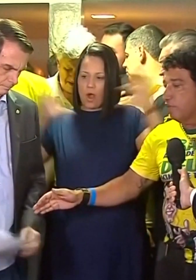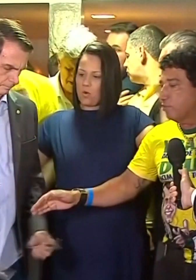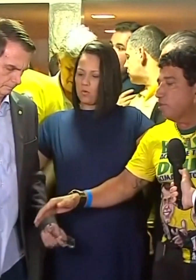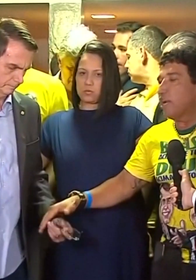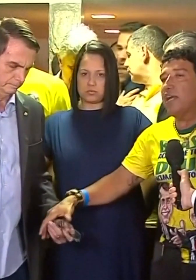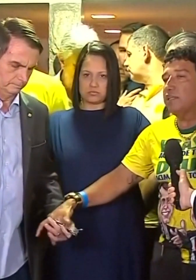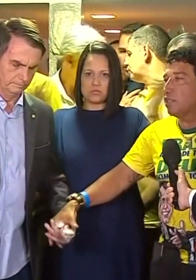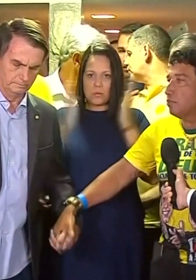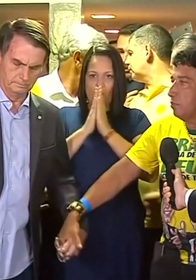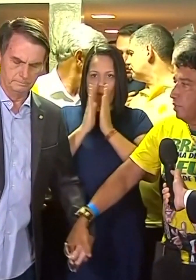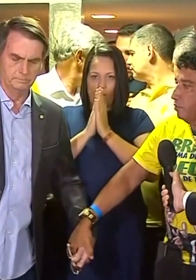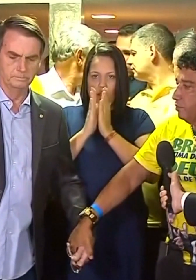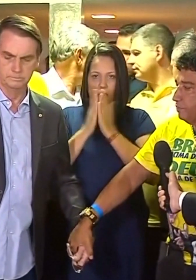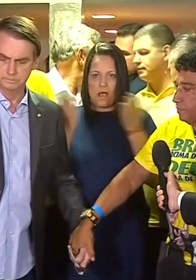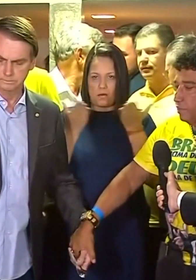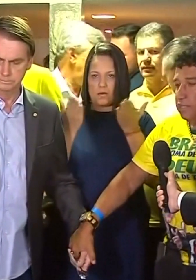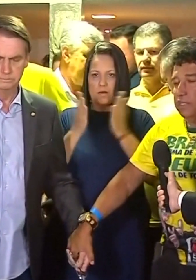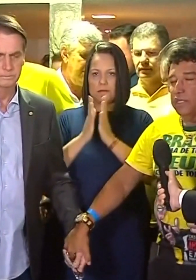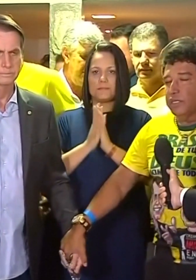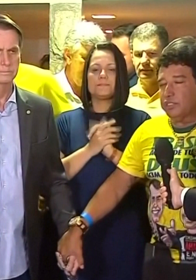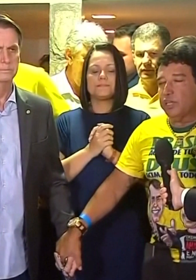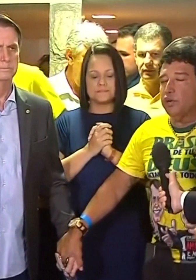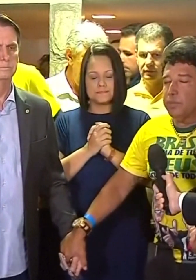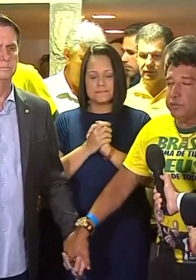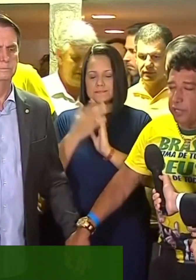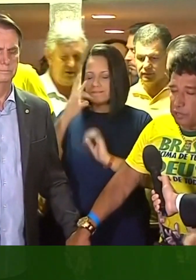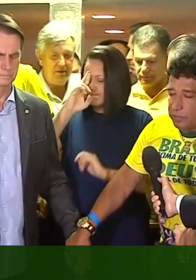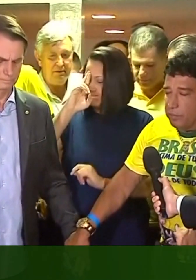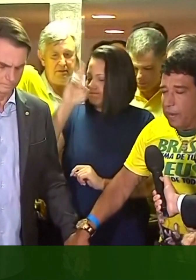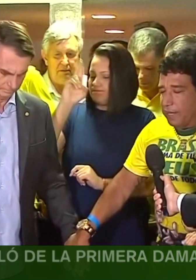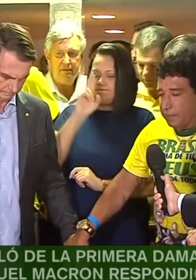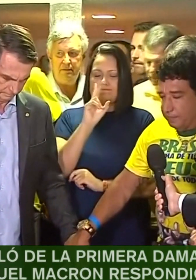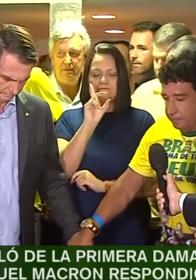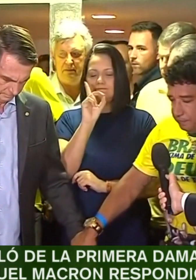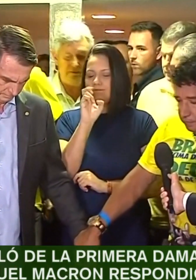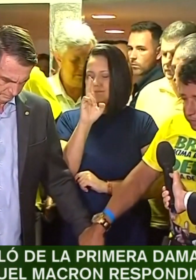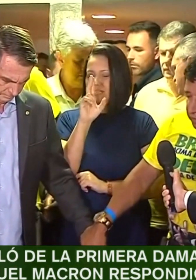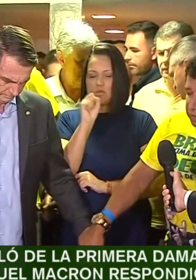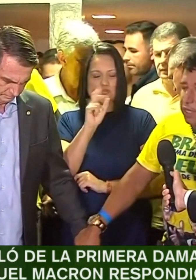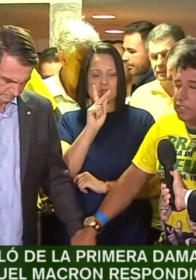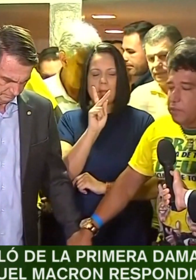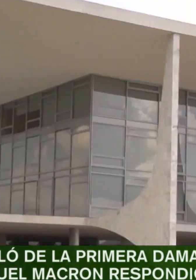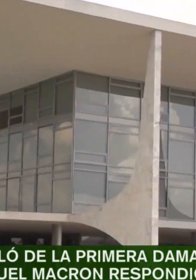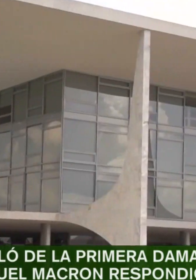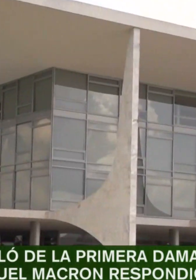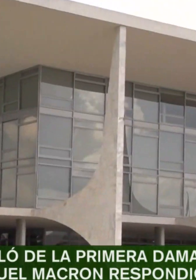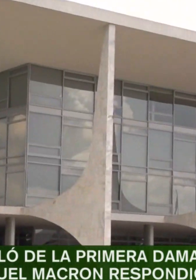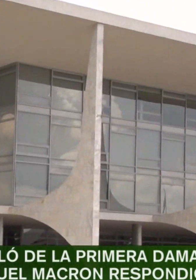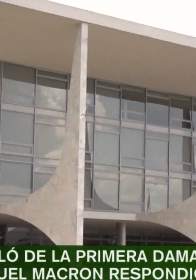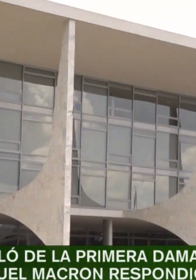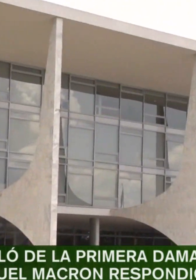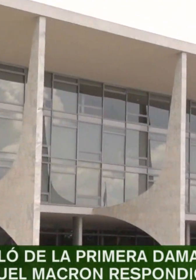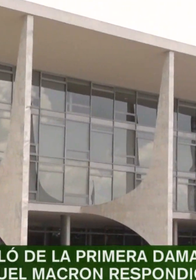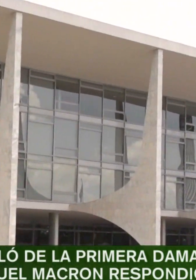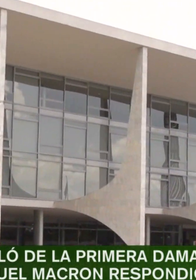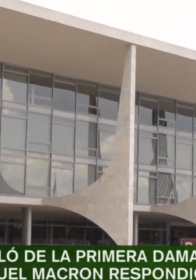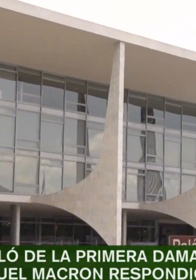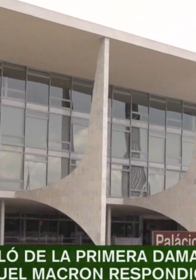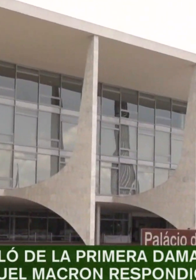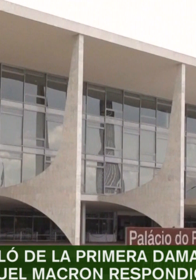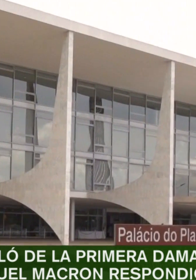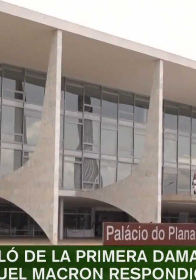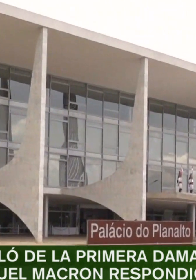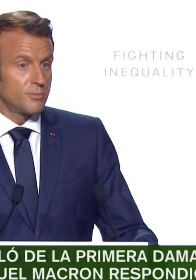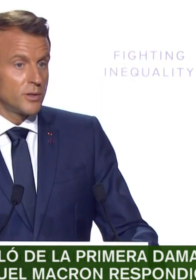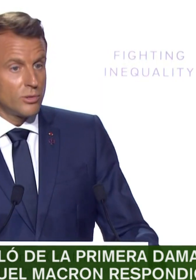consultado por la agencia de noticias afp sobre si la respuesta provino directamente del jefe de estado brasileño un portavoz del gobierno evitó